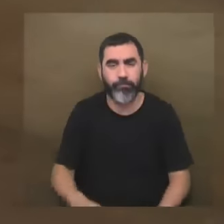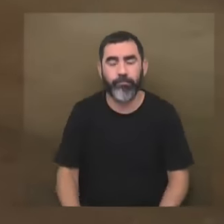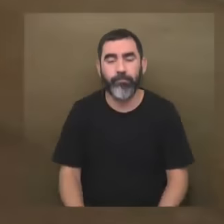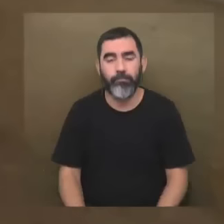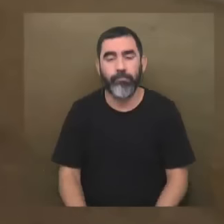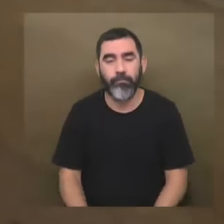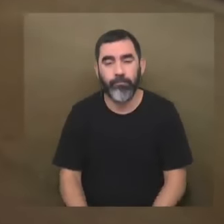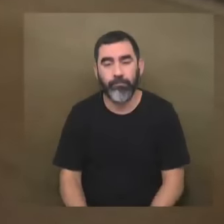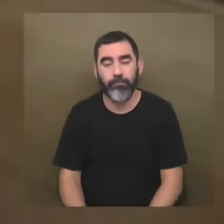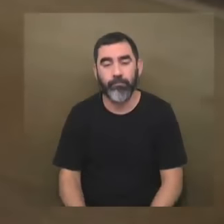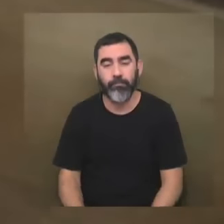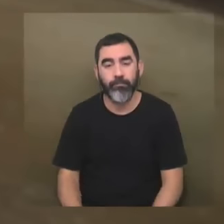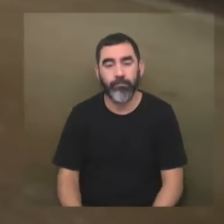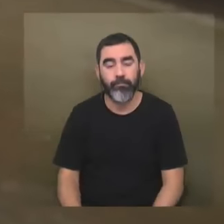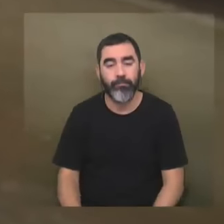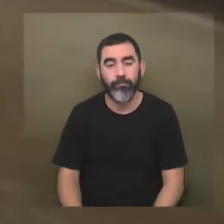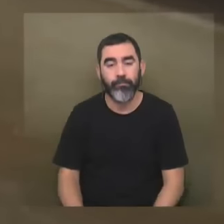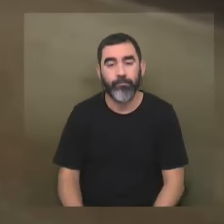los dos candidatos